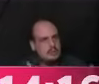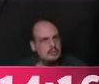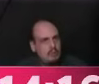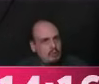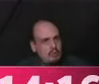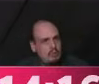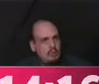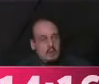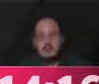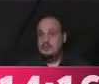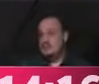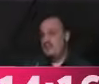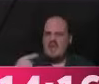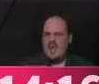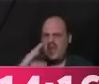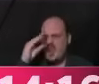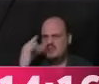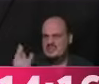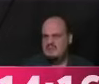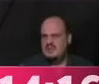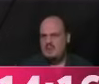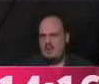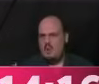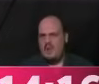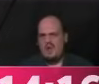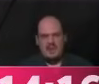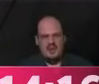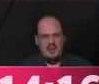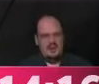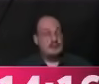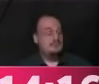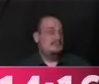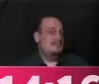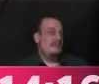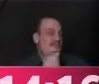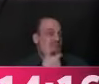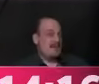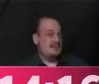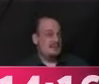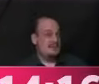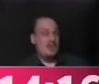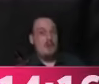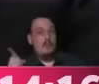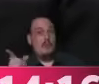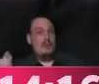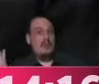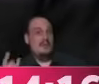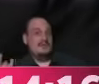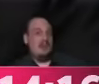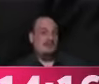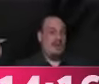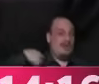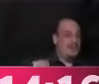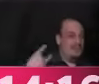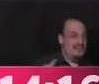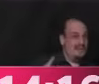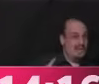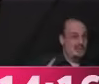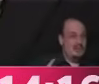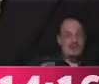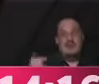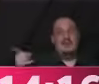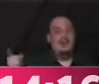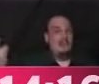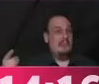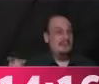revisar ahora. En algún momento, Sergio Massa le recuerda a Javier Milei que él obtuvo una pasantía en el Banco Central,